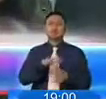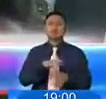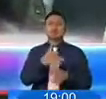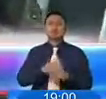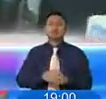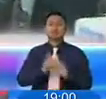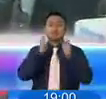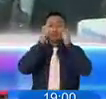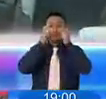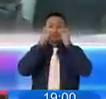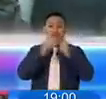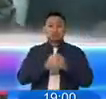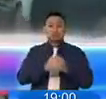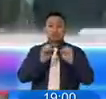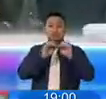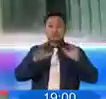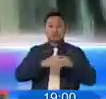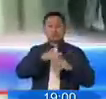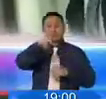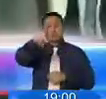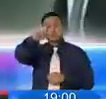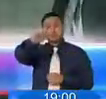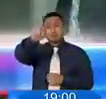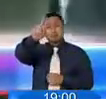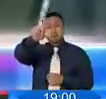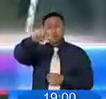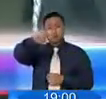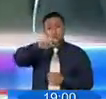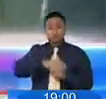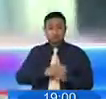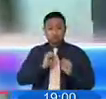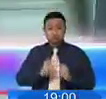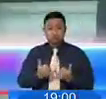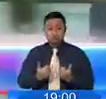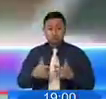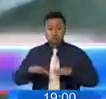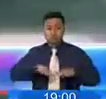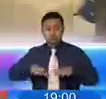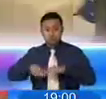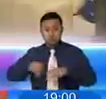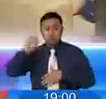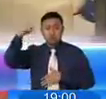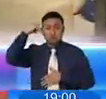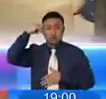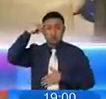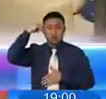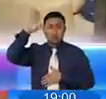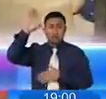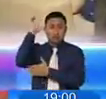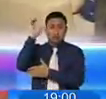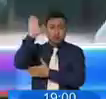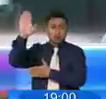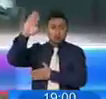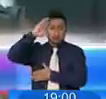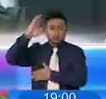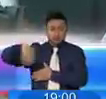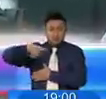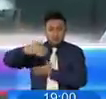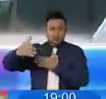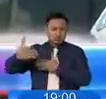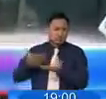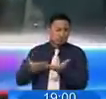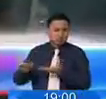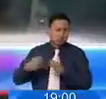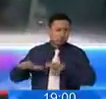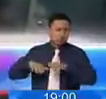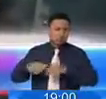presencia del fiscal general Paul Pérez Reina, quien explicó que al momento se coordinan diligencias con la Policía de Colombia y su fiscalía. De que